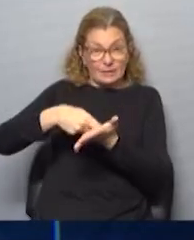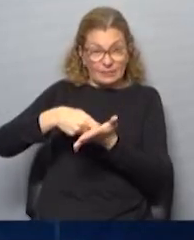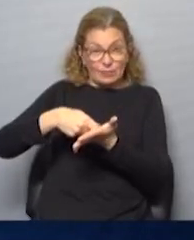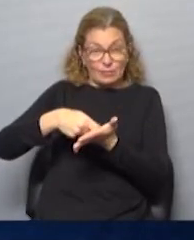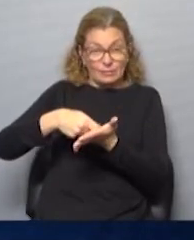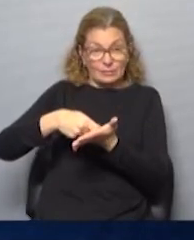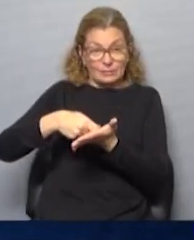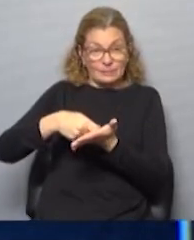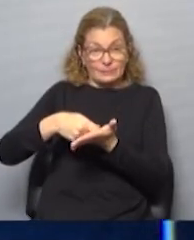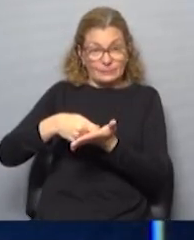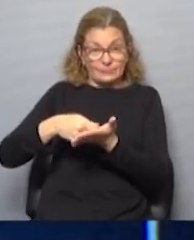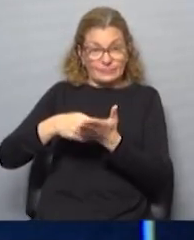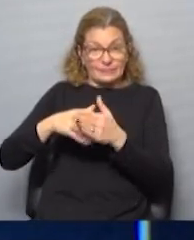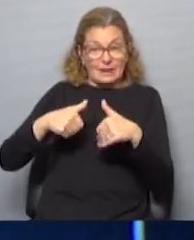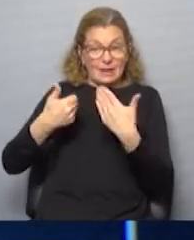retorno